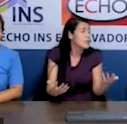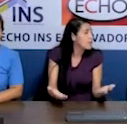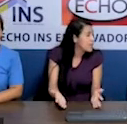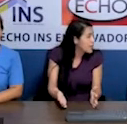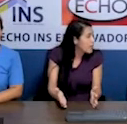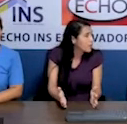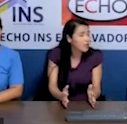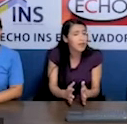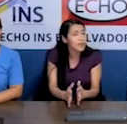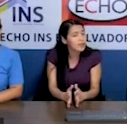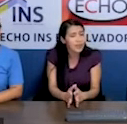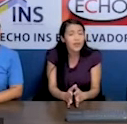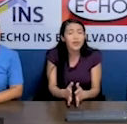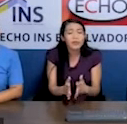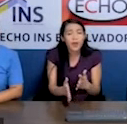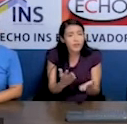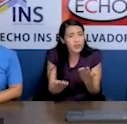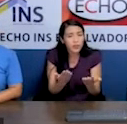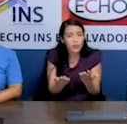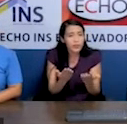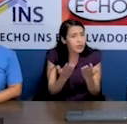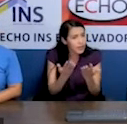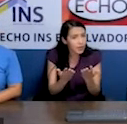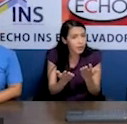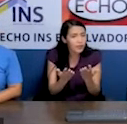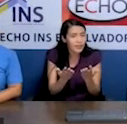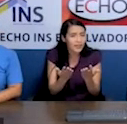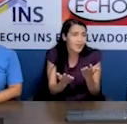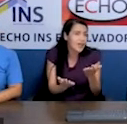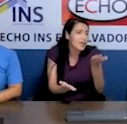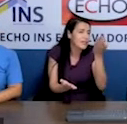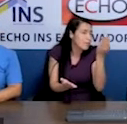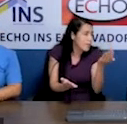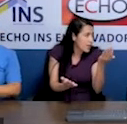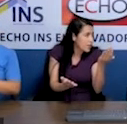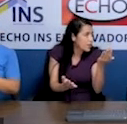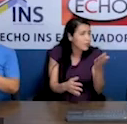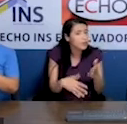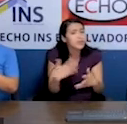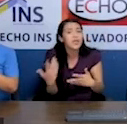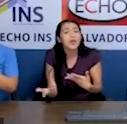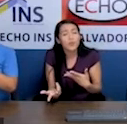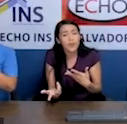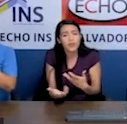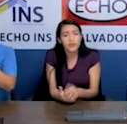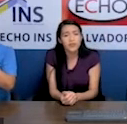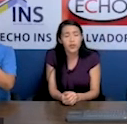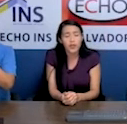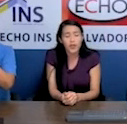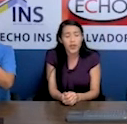de hasta de 100 miligramos. Realmente no ha habido un cotejo de que diga que entre mayor la dosis,